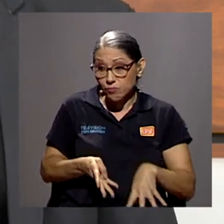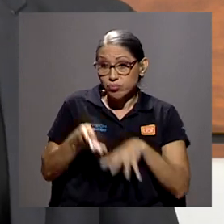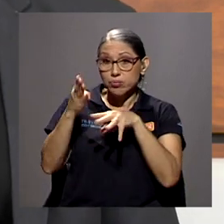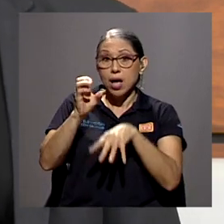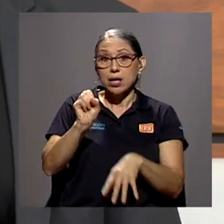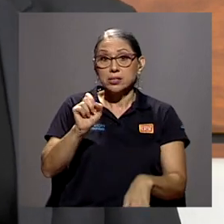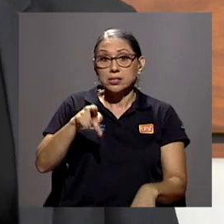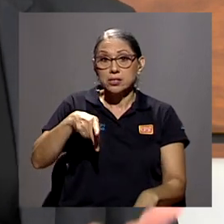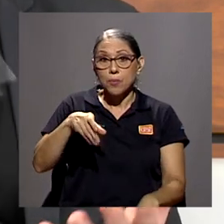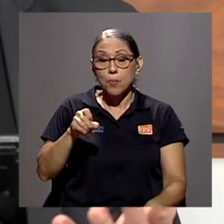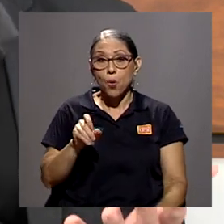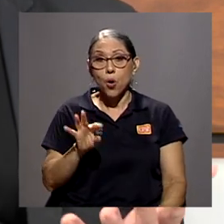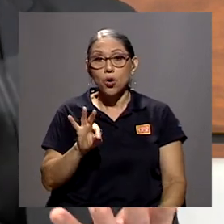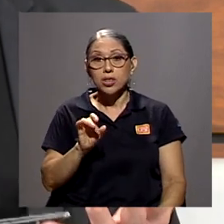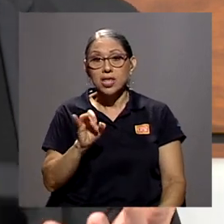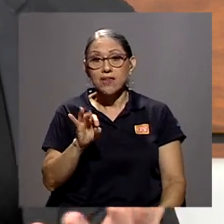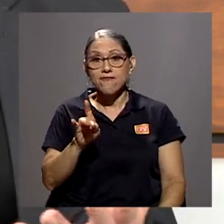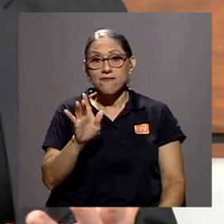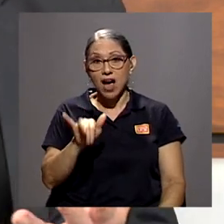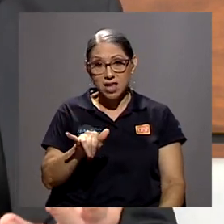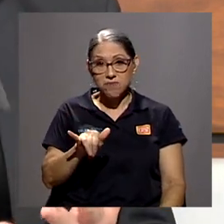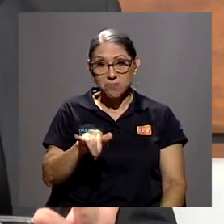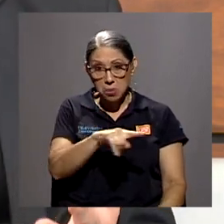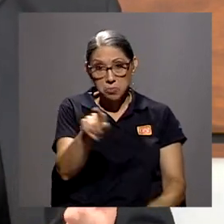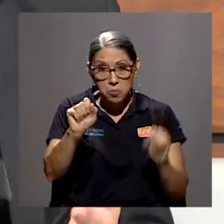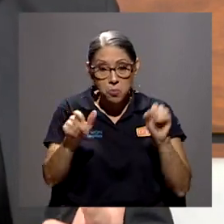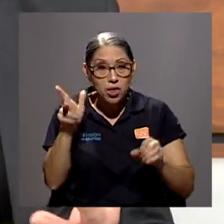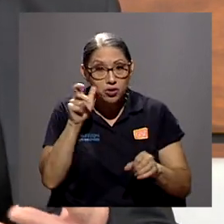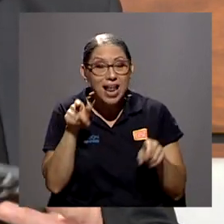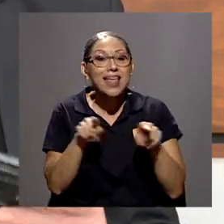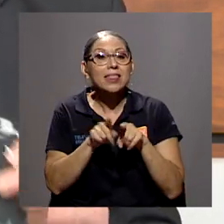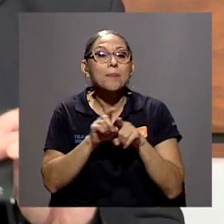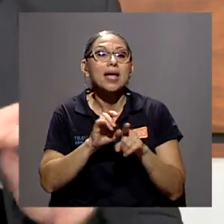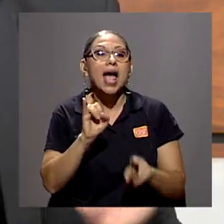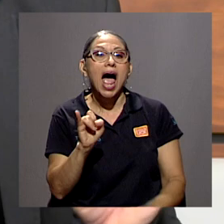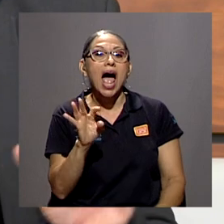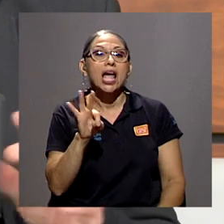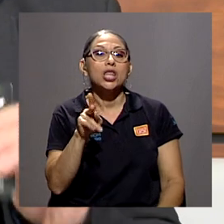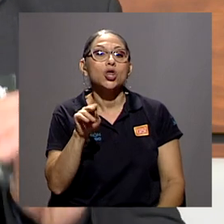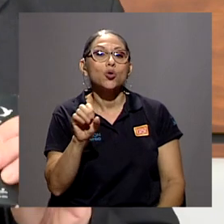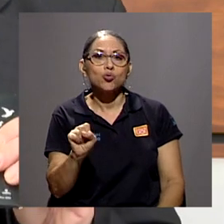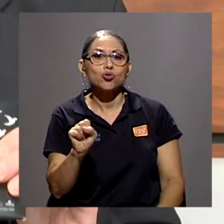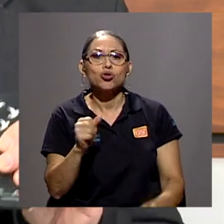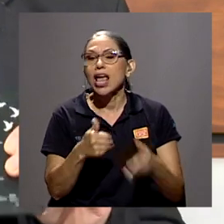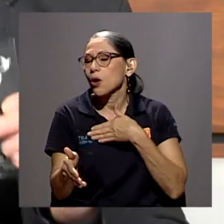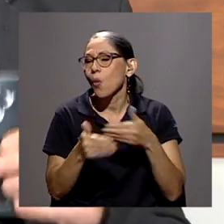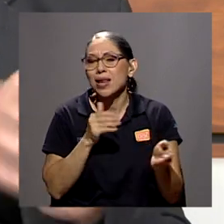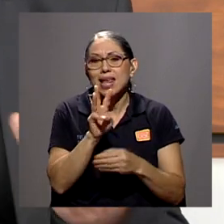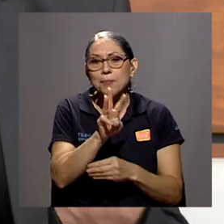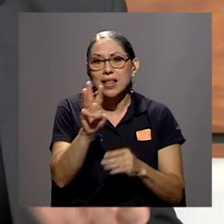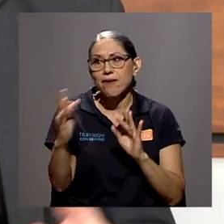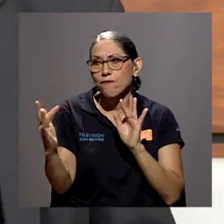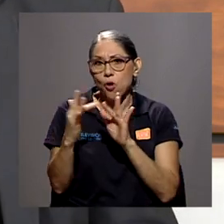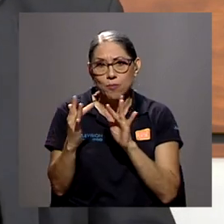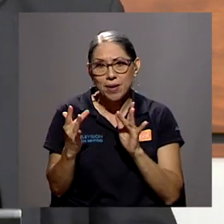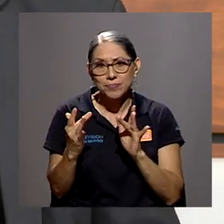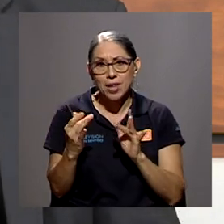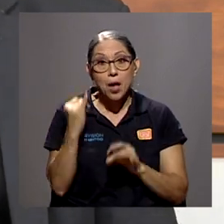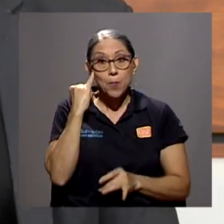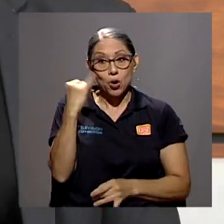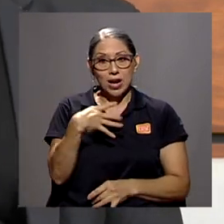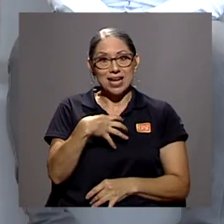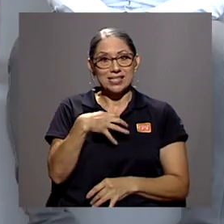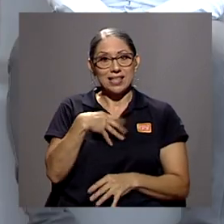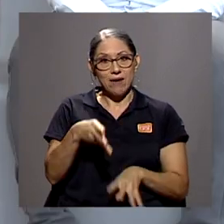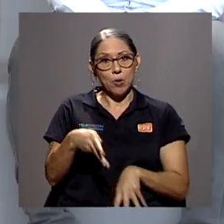disco está en spotify la gente le puedo escuchar en spotify en itunes en toda la cualquier plataforma está eso es por una iniciativa propia de